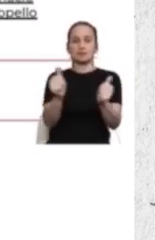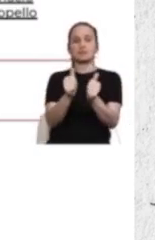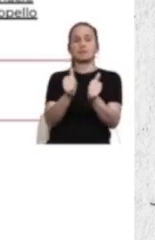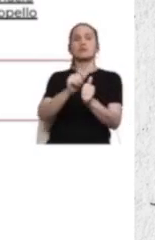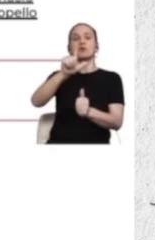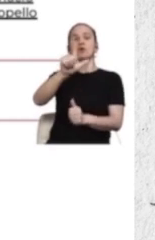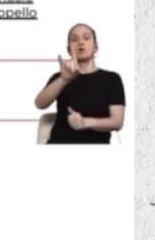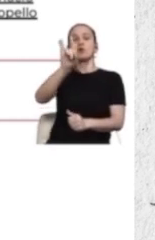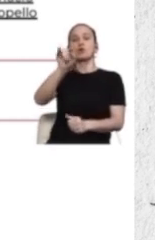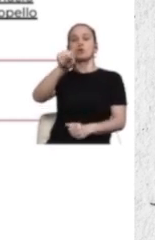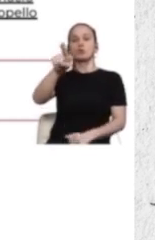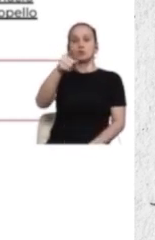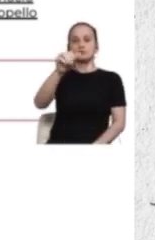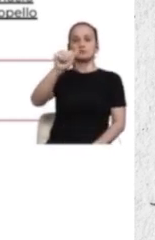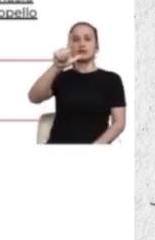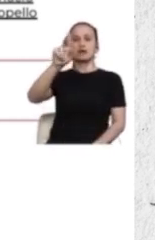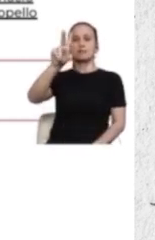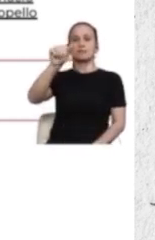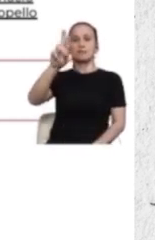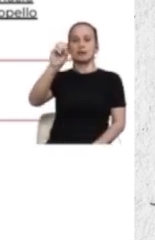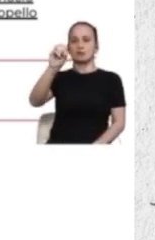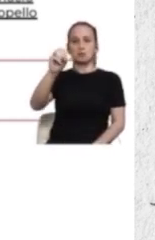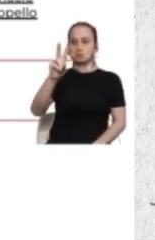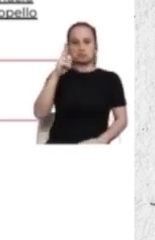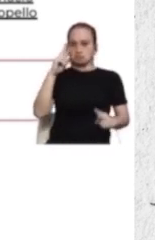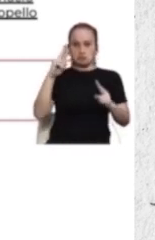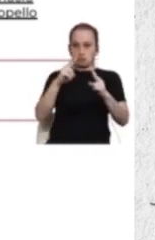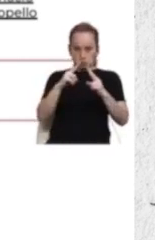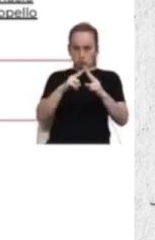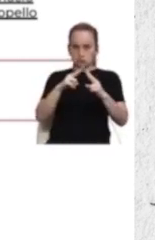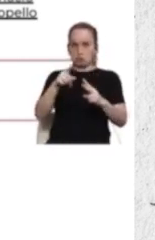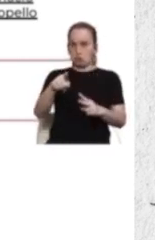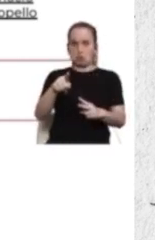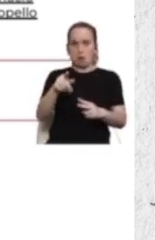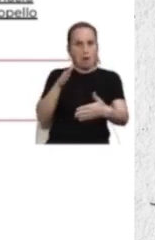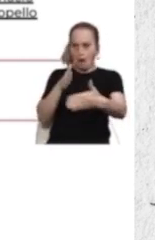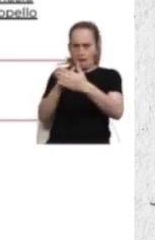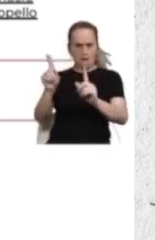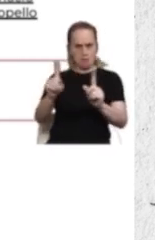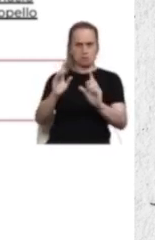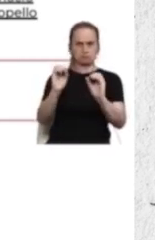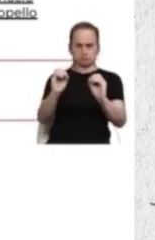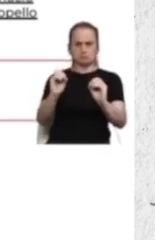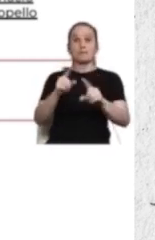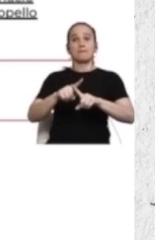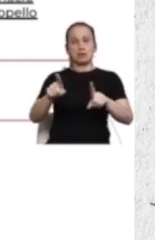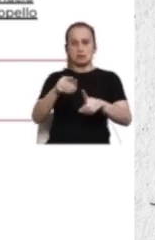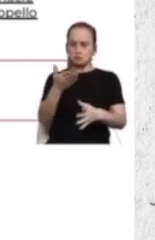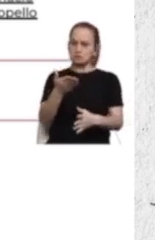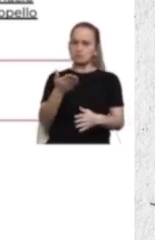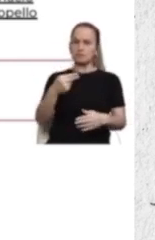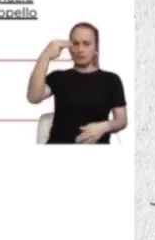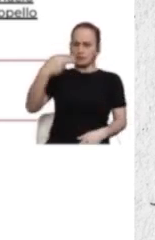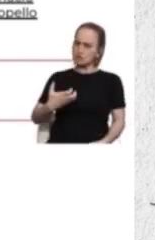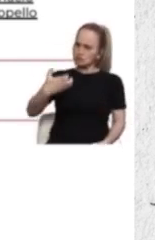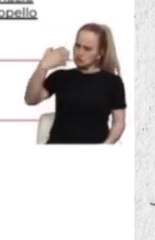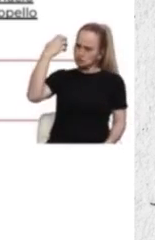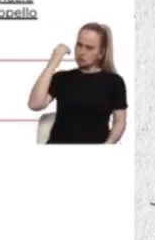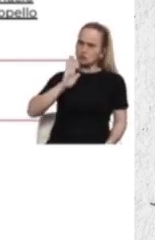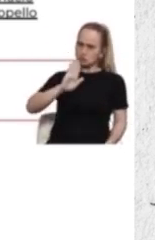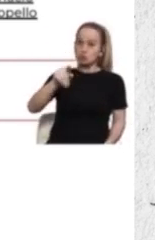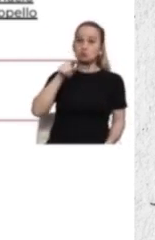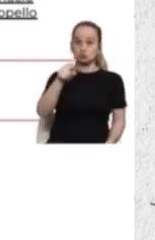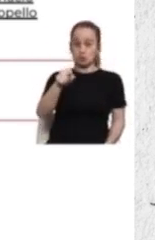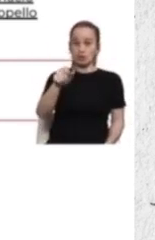Luis Álvaro Pardo Becerra, quien no conocía, y también tengo que decirle que no tengo nada en contra suyo. Pero viendo un poco su historial, lo que vemos es que usted ha